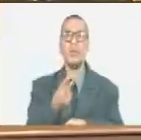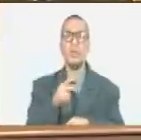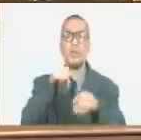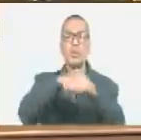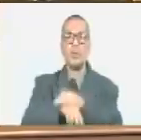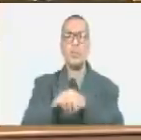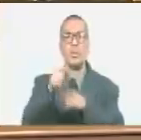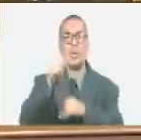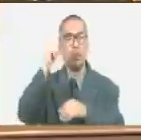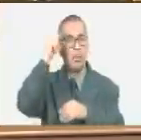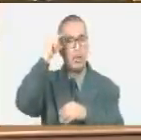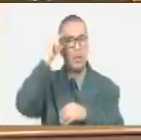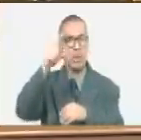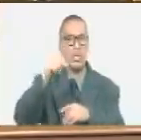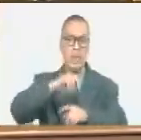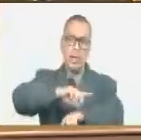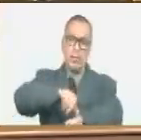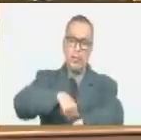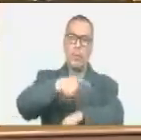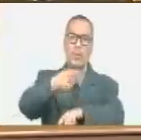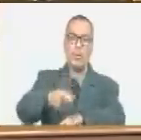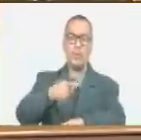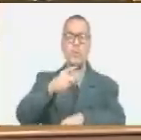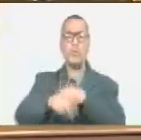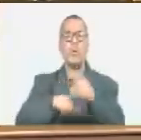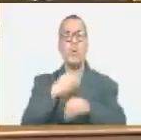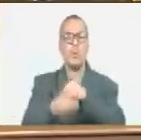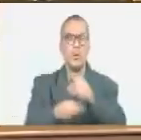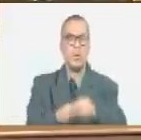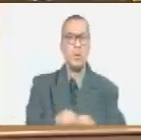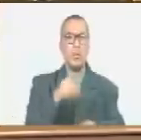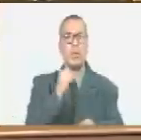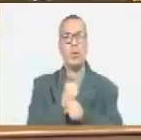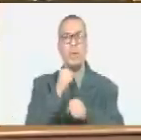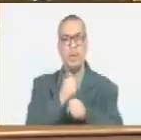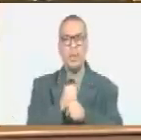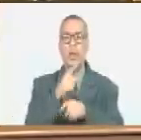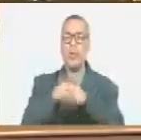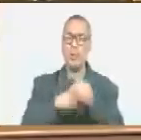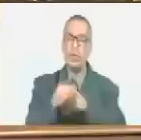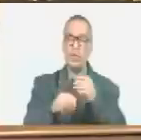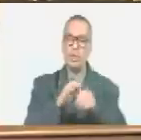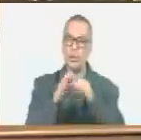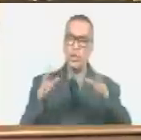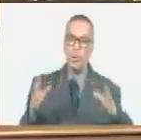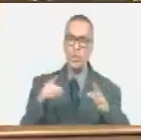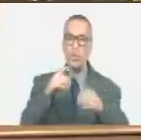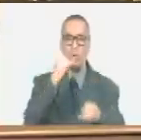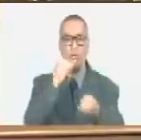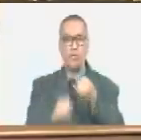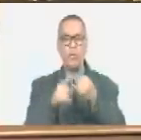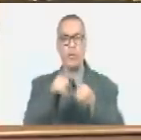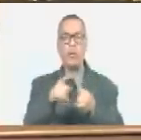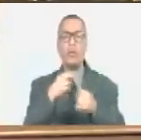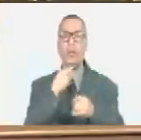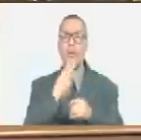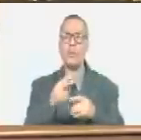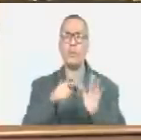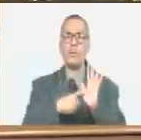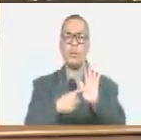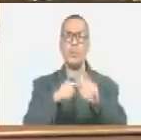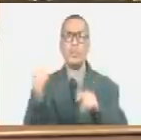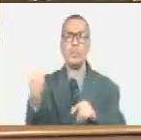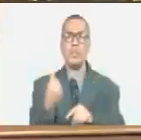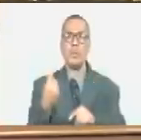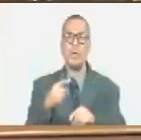dentro de 10 días siguientes a la recepción de actuaciones y resolverá al concluir la audiencia. El